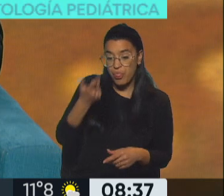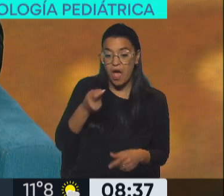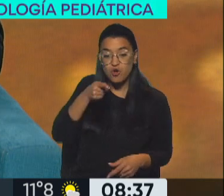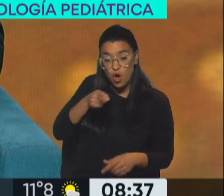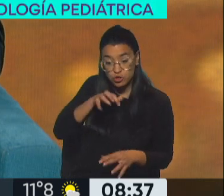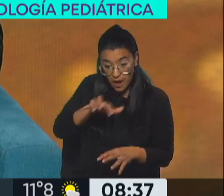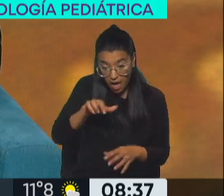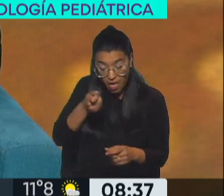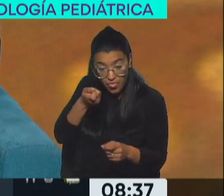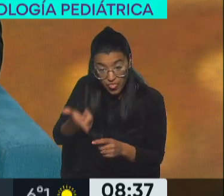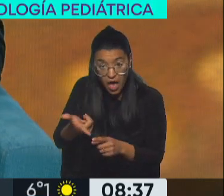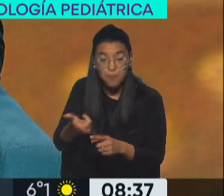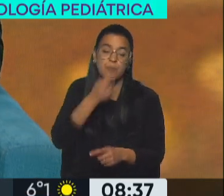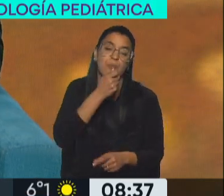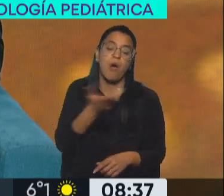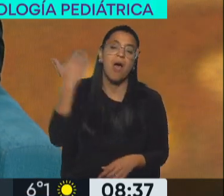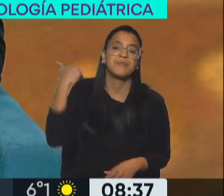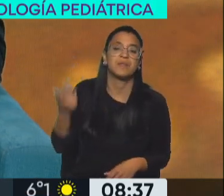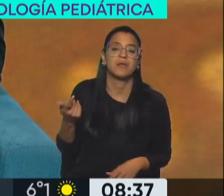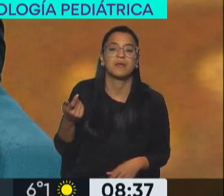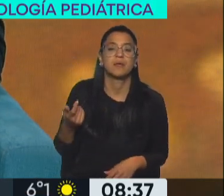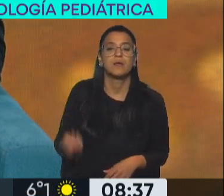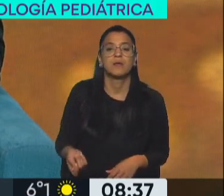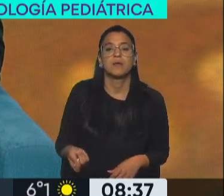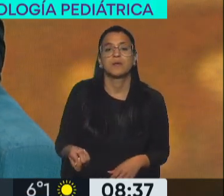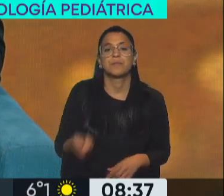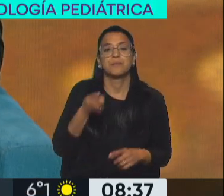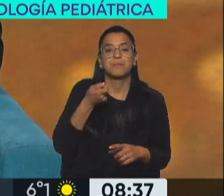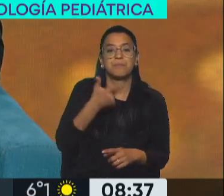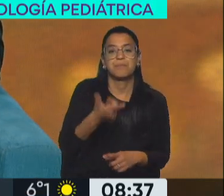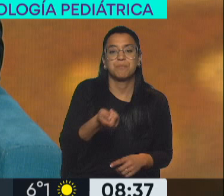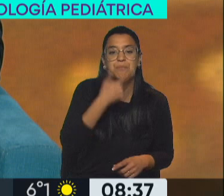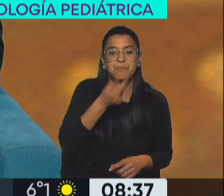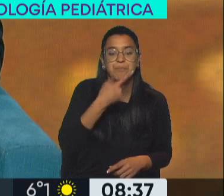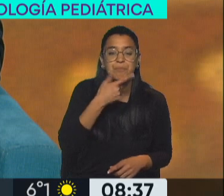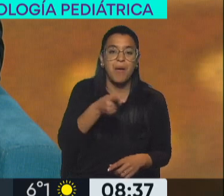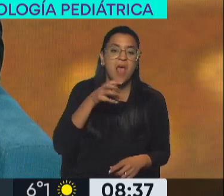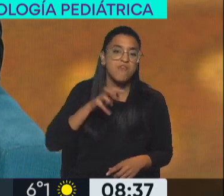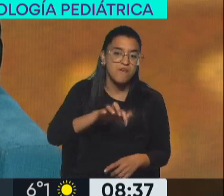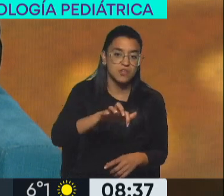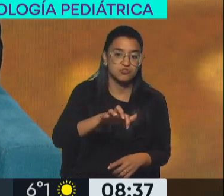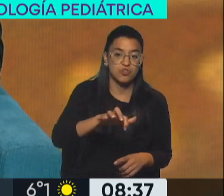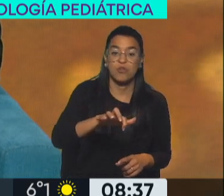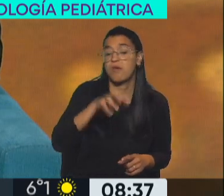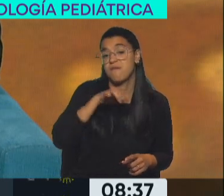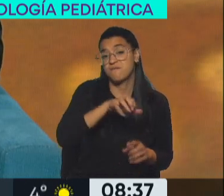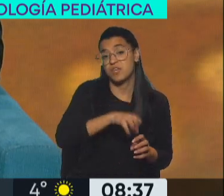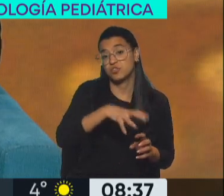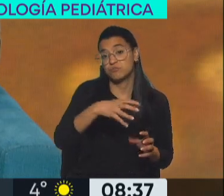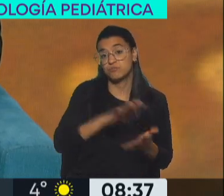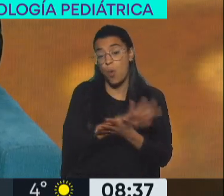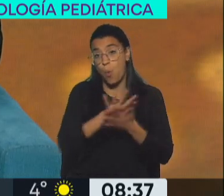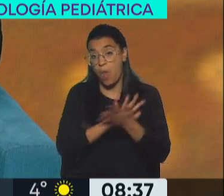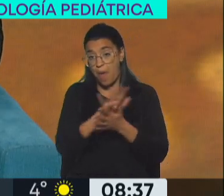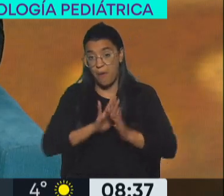¿Qué significa? Vos antes le dabas un antimicrobiano para tal infección y esa infección se curaba